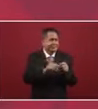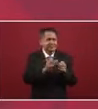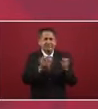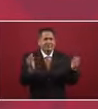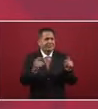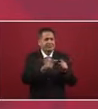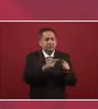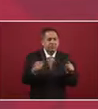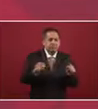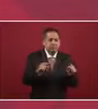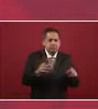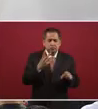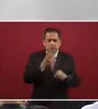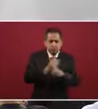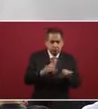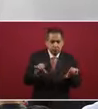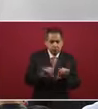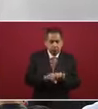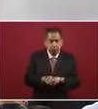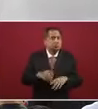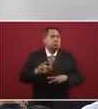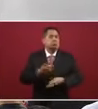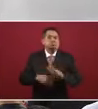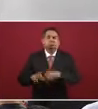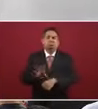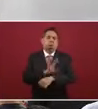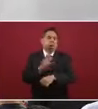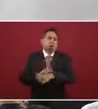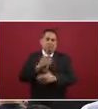Lo que produciría esa planta de energía